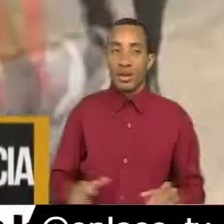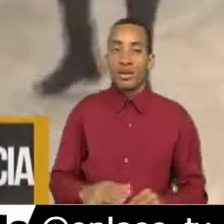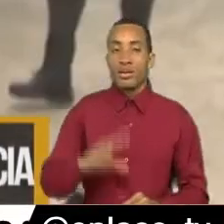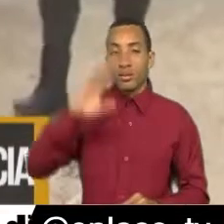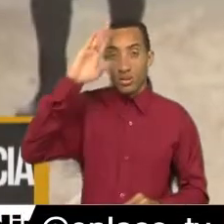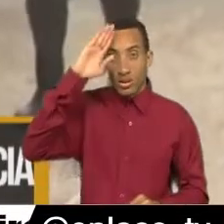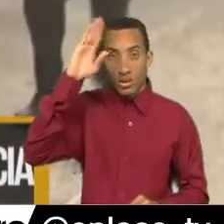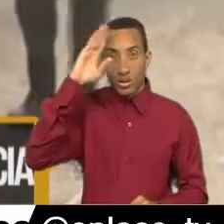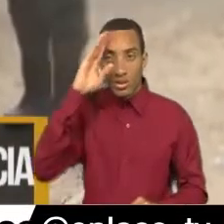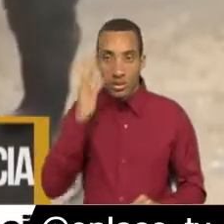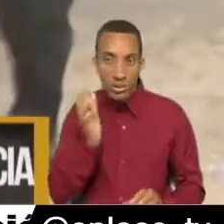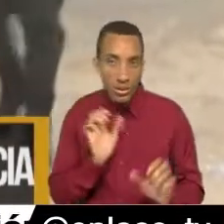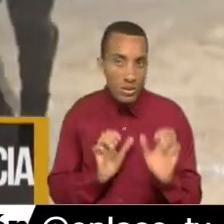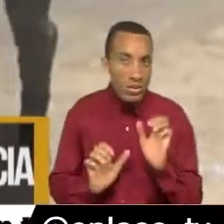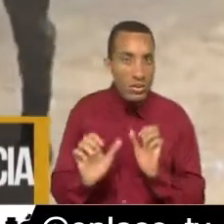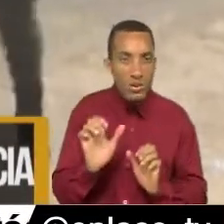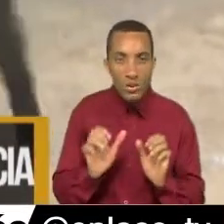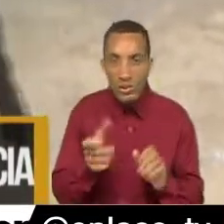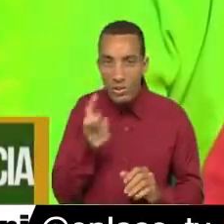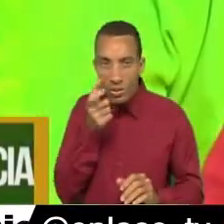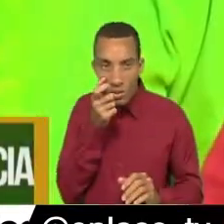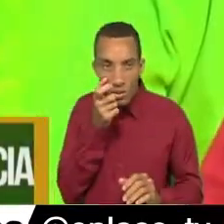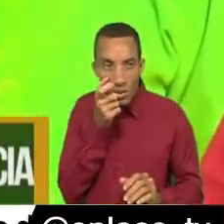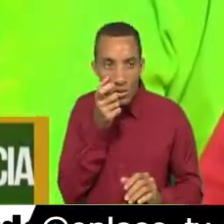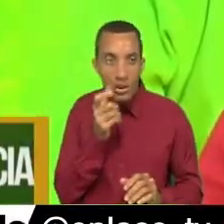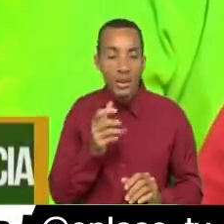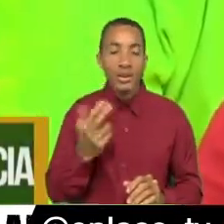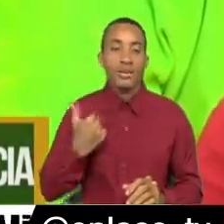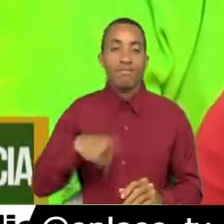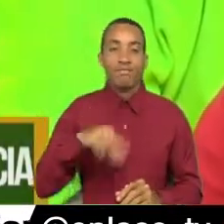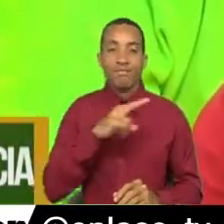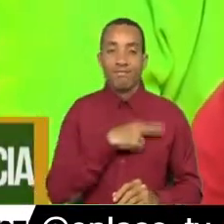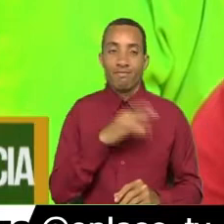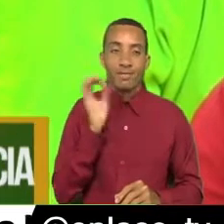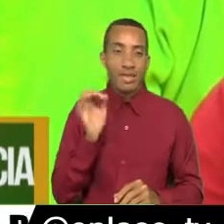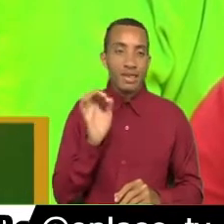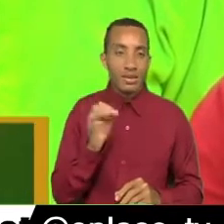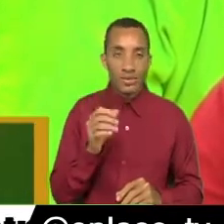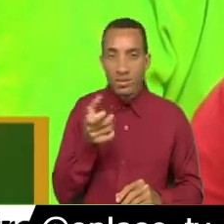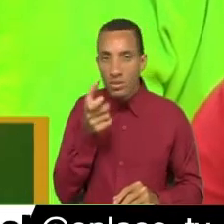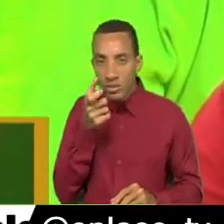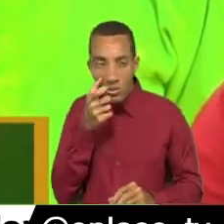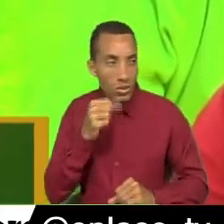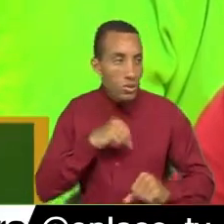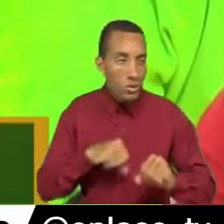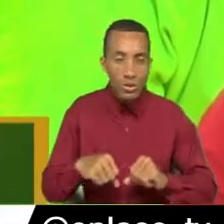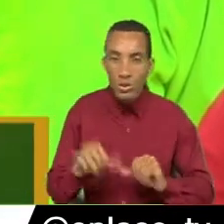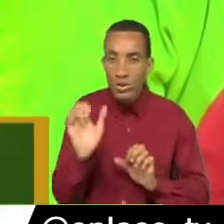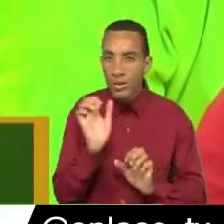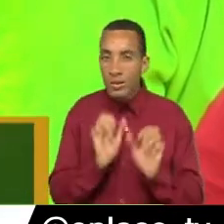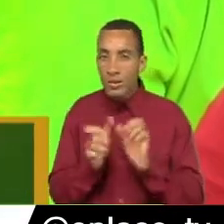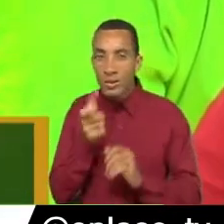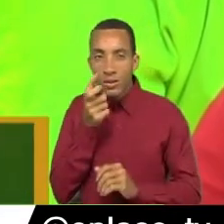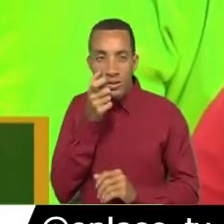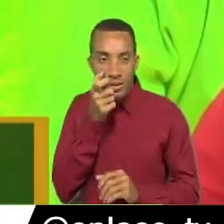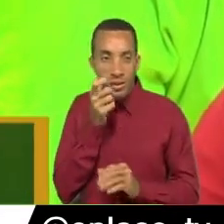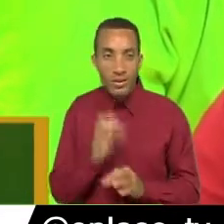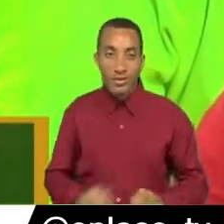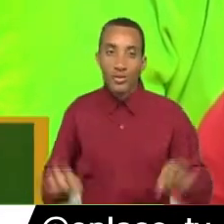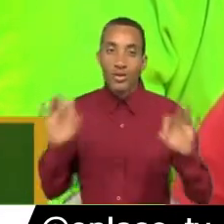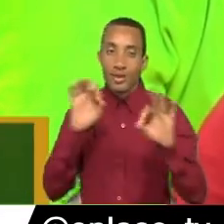medidas. Nosotros siempre hemos activo, siempre hemos estado preventivamente actuando. De todas maneras, es bueno